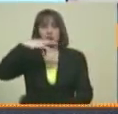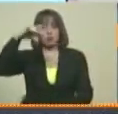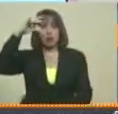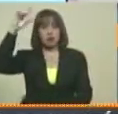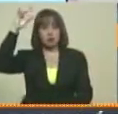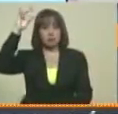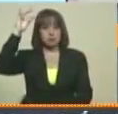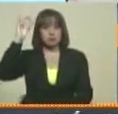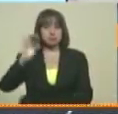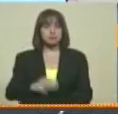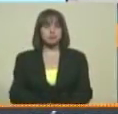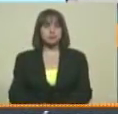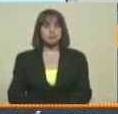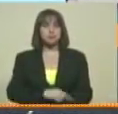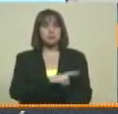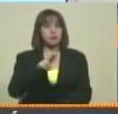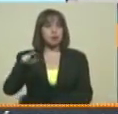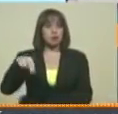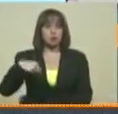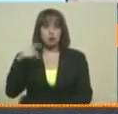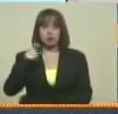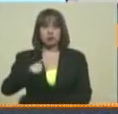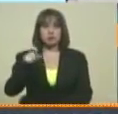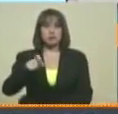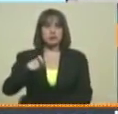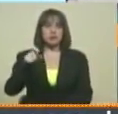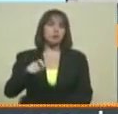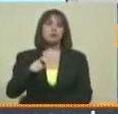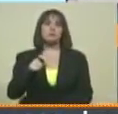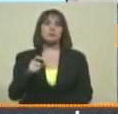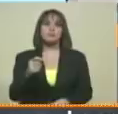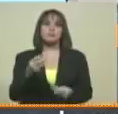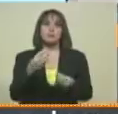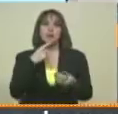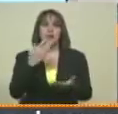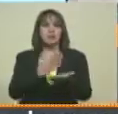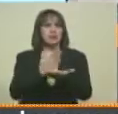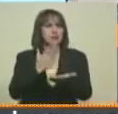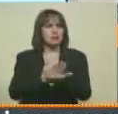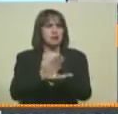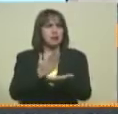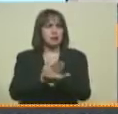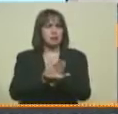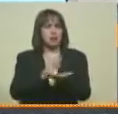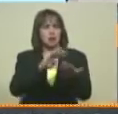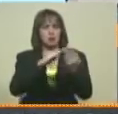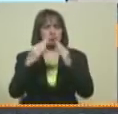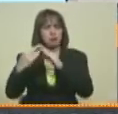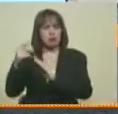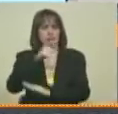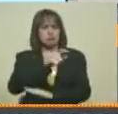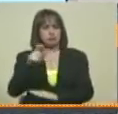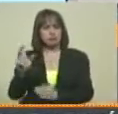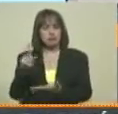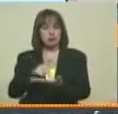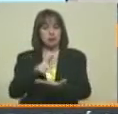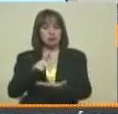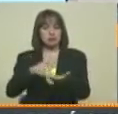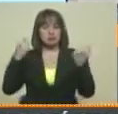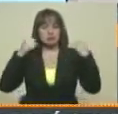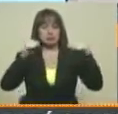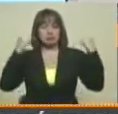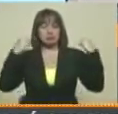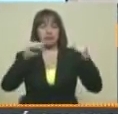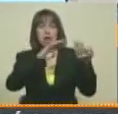Y nosotros necesitamos convertir la ética comunera, la militancia, la